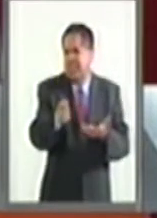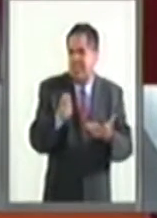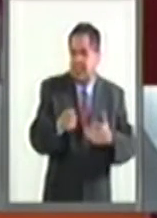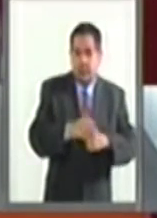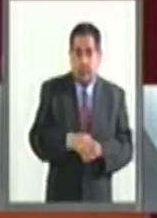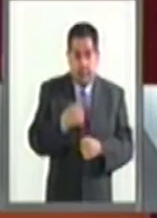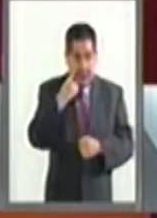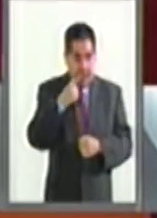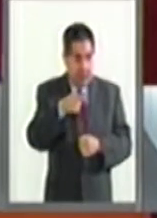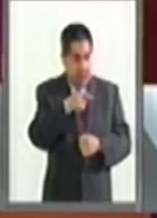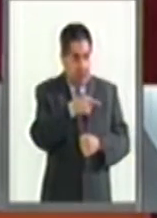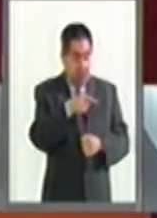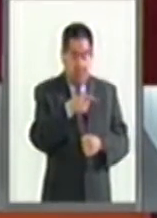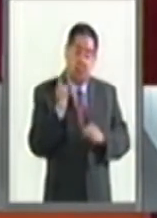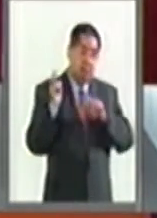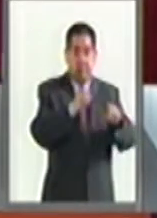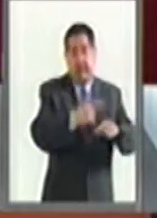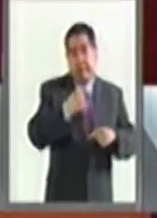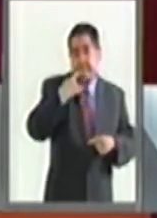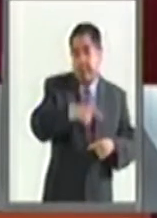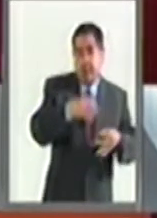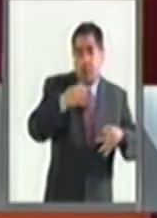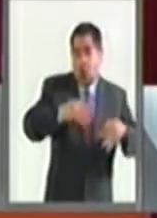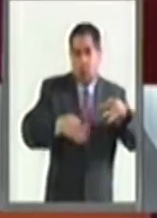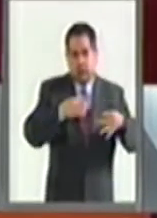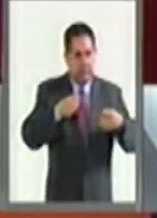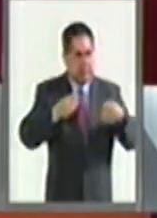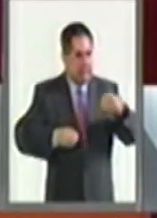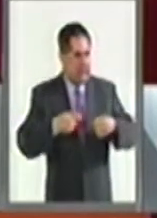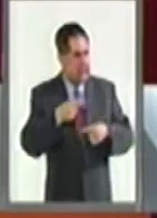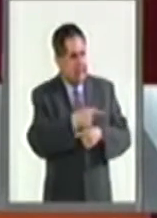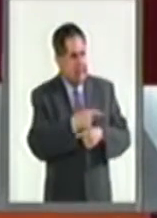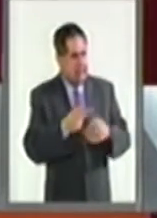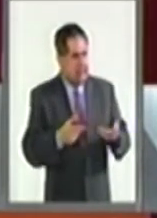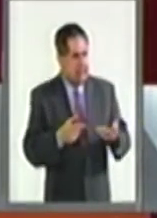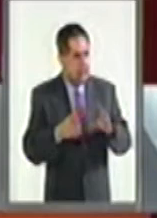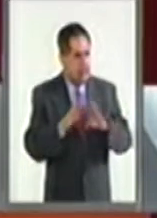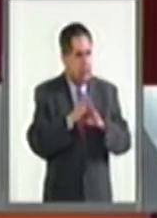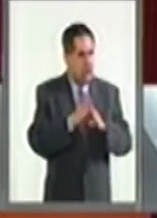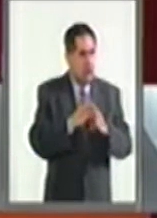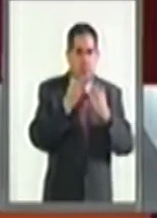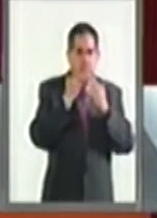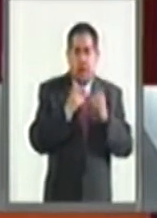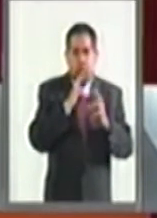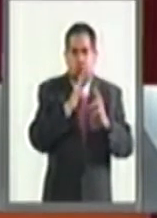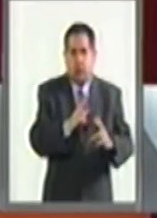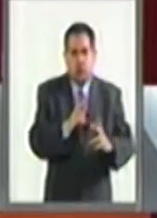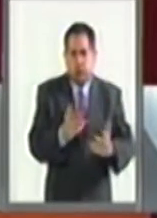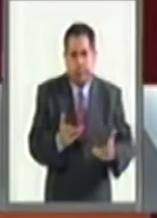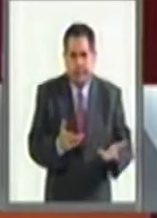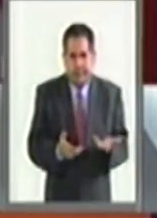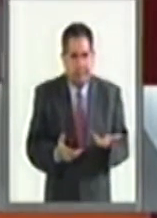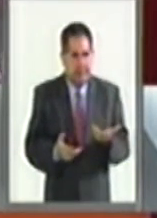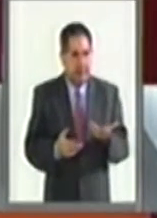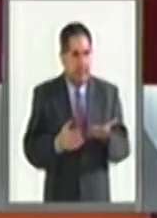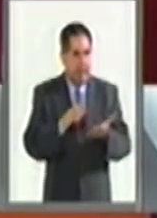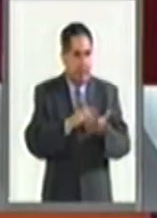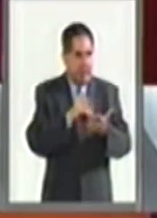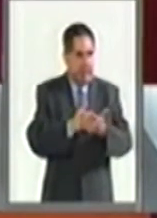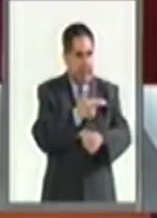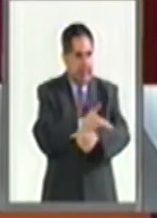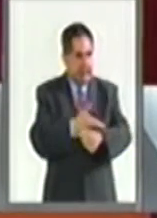la judicialización de los conflictos actualmente no da resultados. La